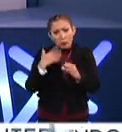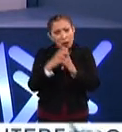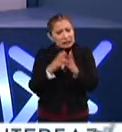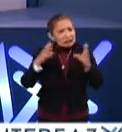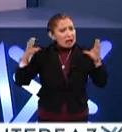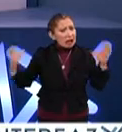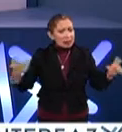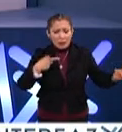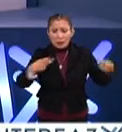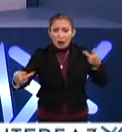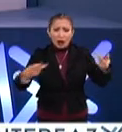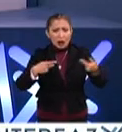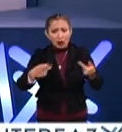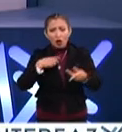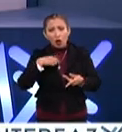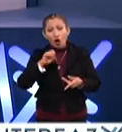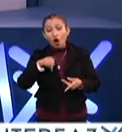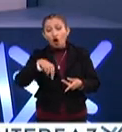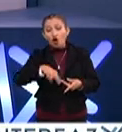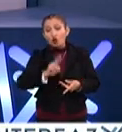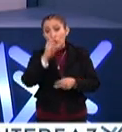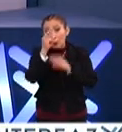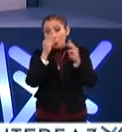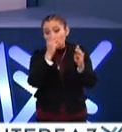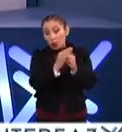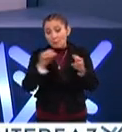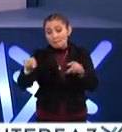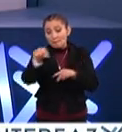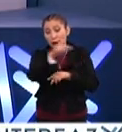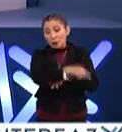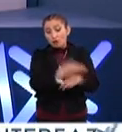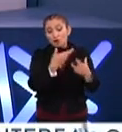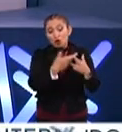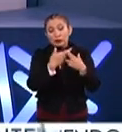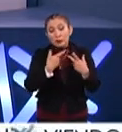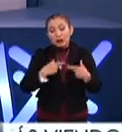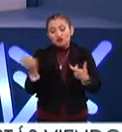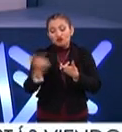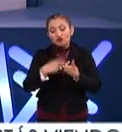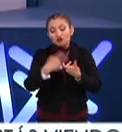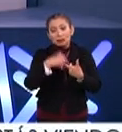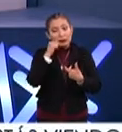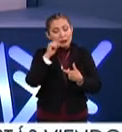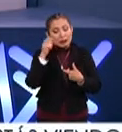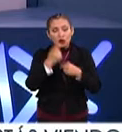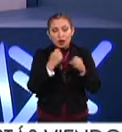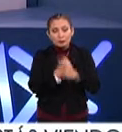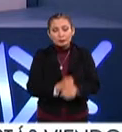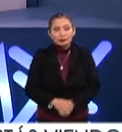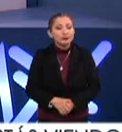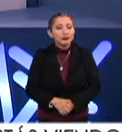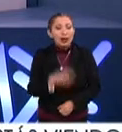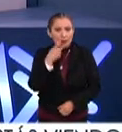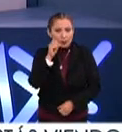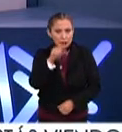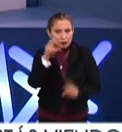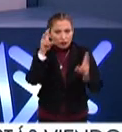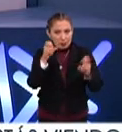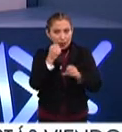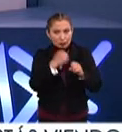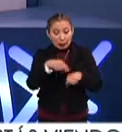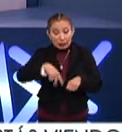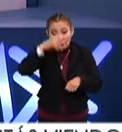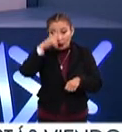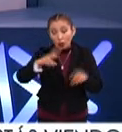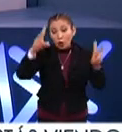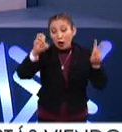más grande que organiza la ONU a nivel mundial por la cantidad de afiliados que siempre tienen cada año. Bueno, precisamente el tema de este año en